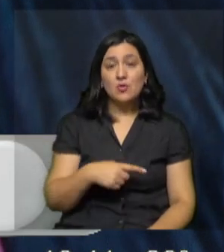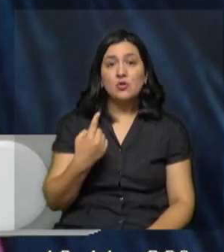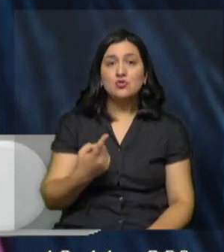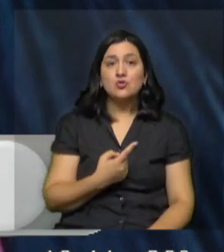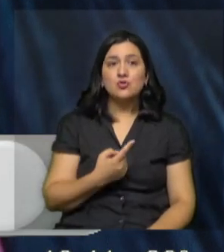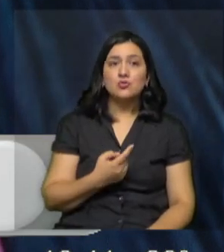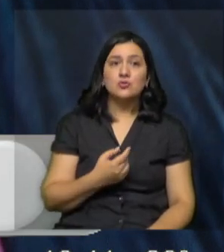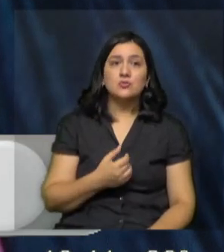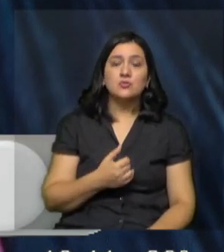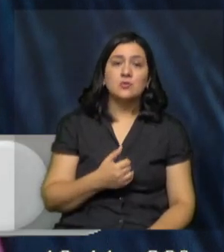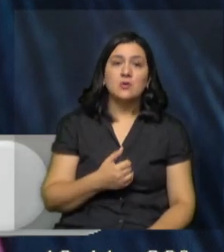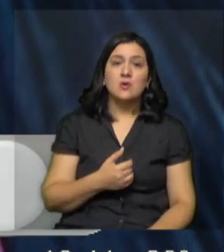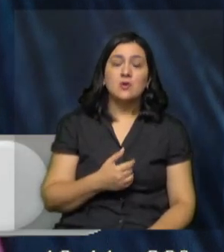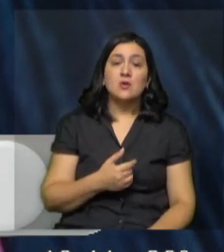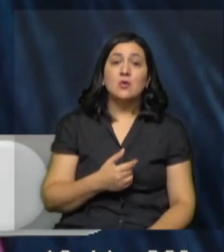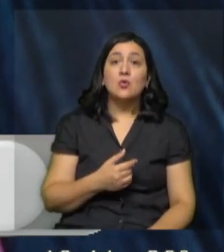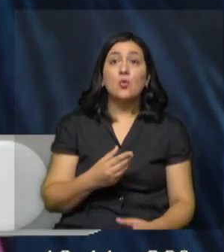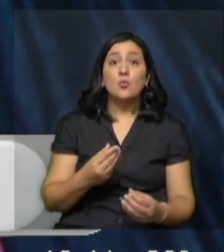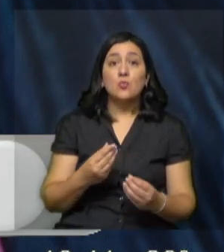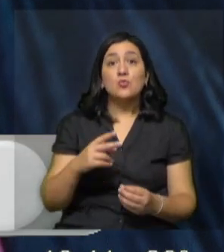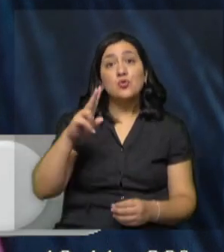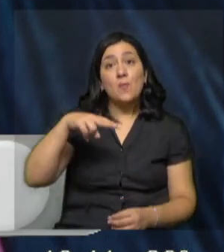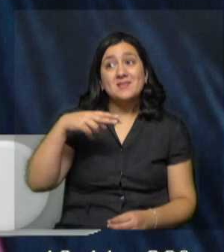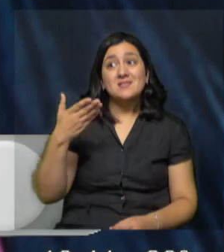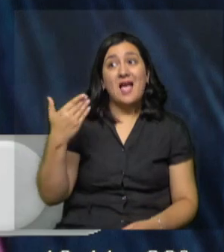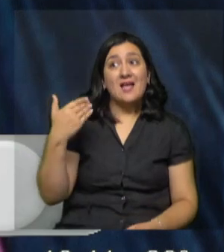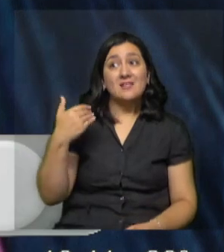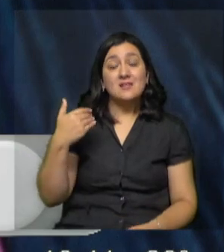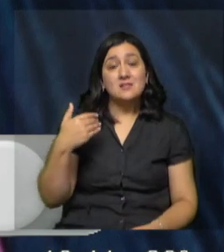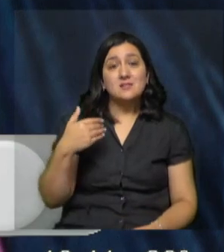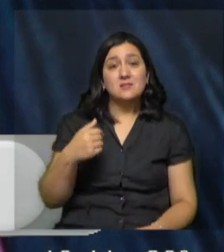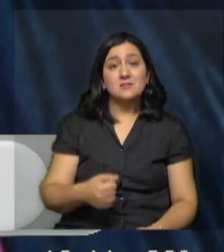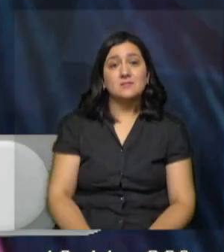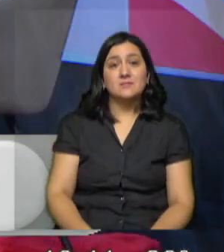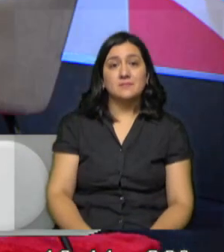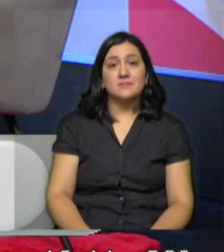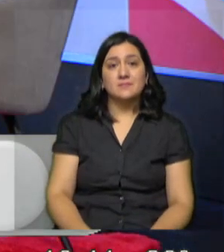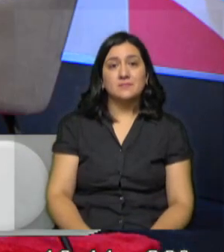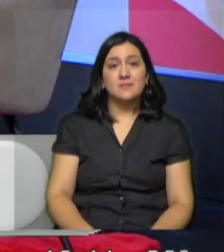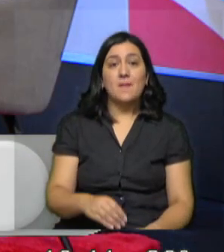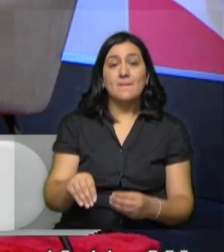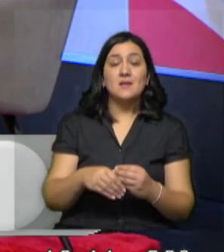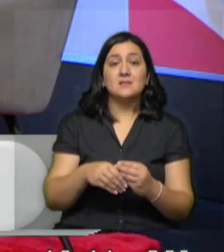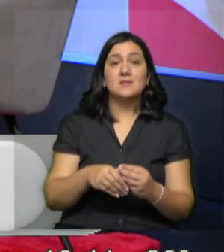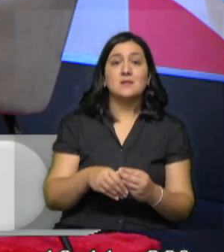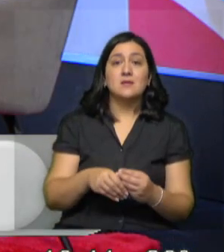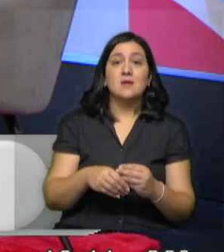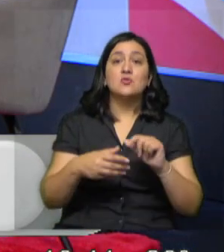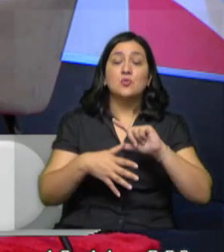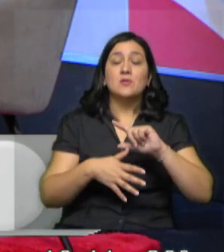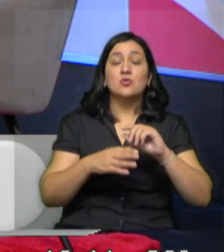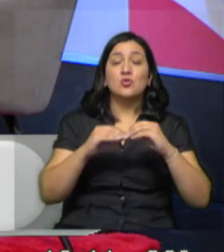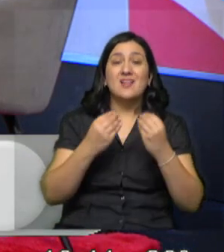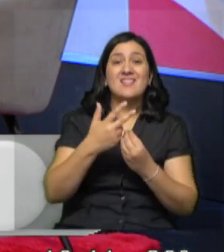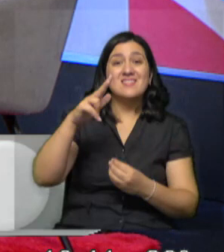tenido, con mucha gentileza de los clubes, 2 meses antes del sudamericano. Más el sudamericano, que fue un mes, o sea, tuvieron 3 meses